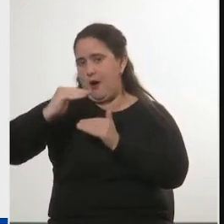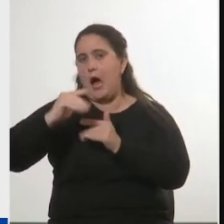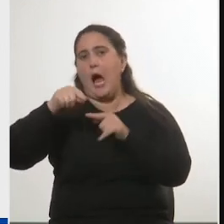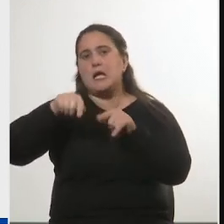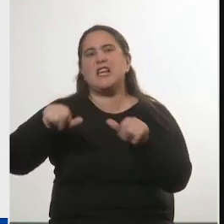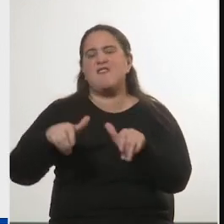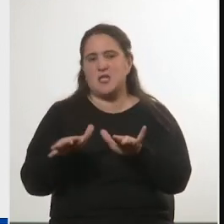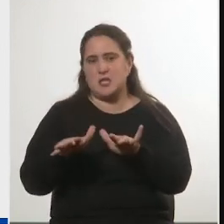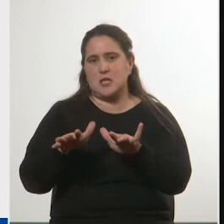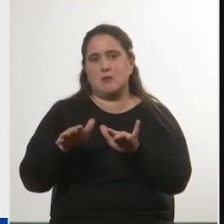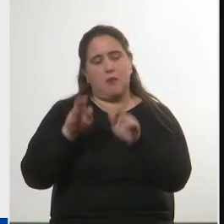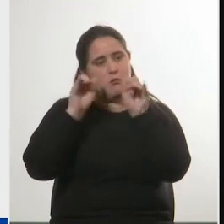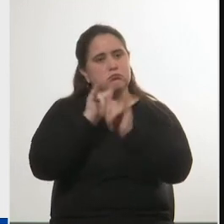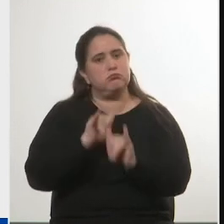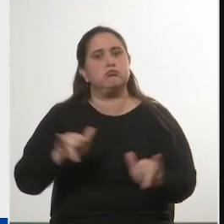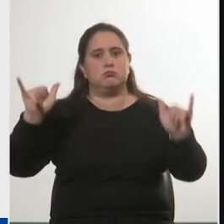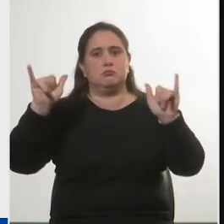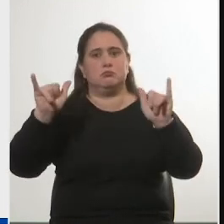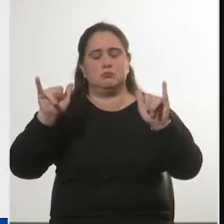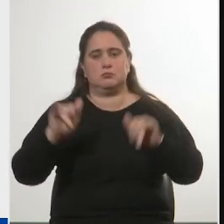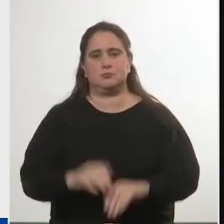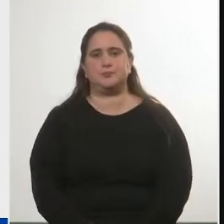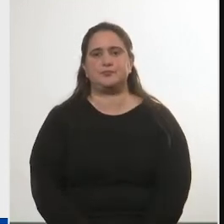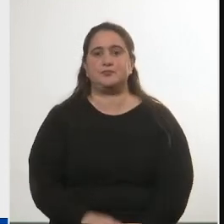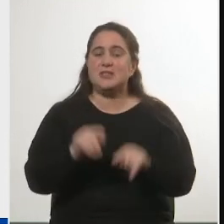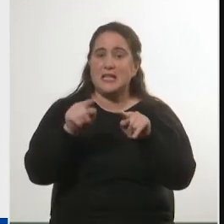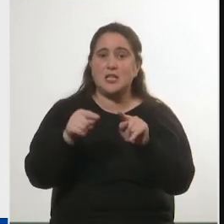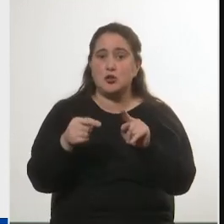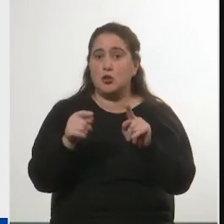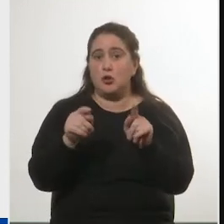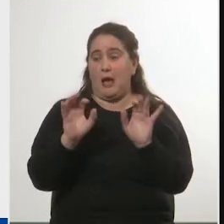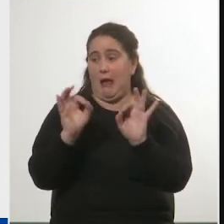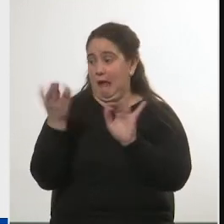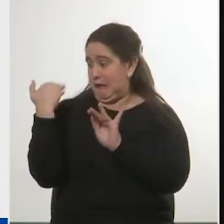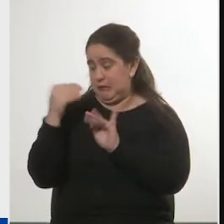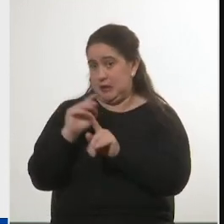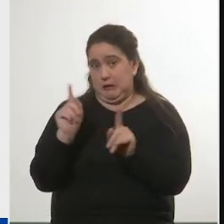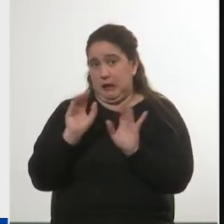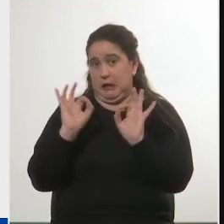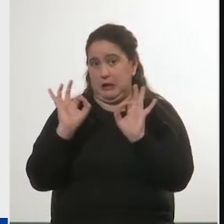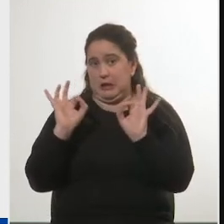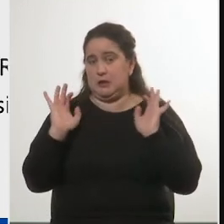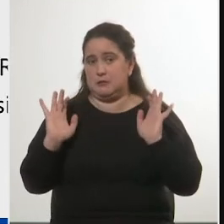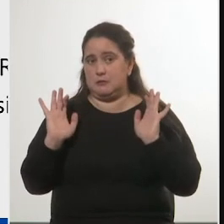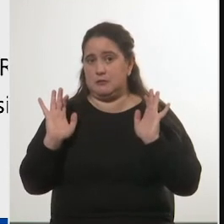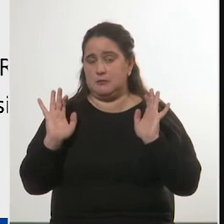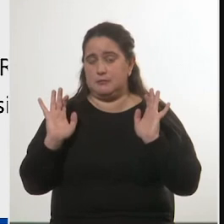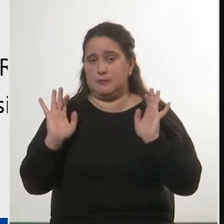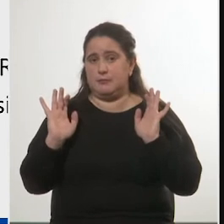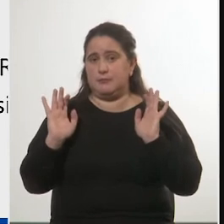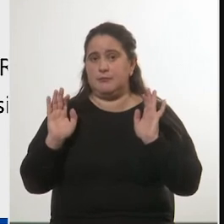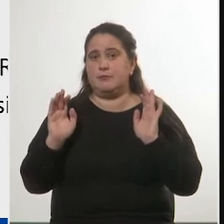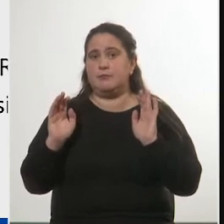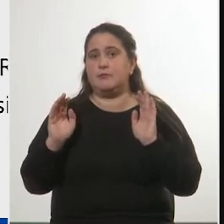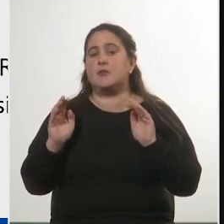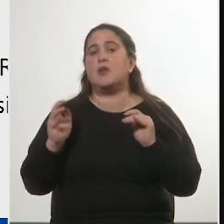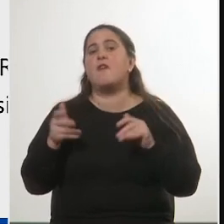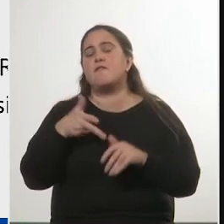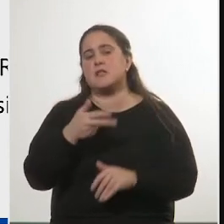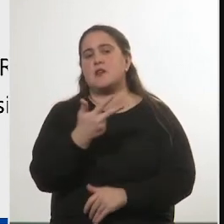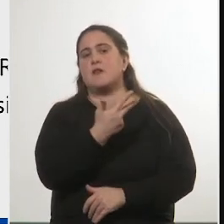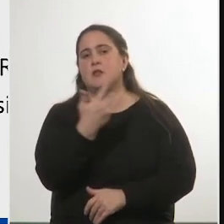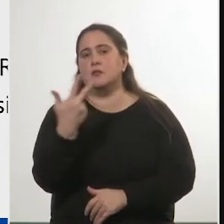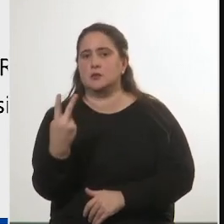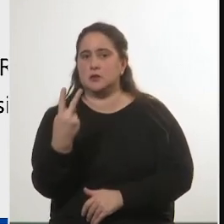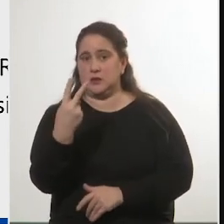se realizarán las comunicaciones pertinentes. Eso no sucedía hasta ese momento. El día 23 de